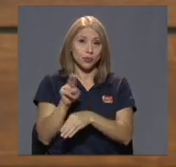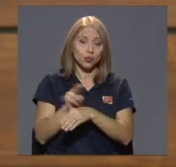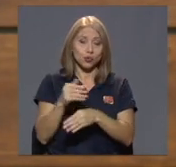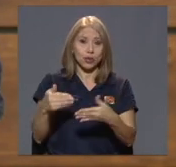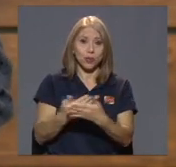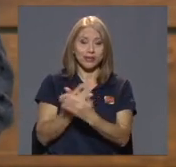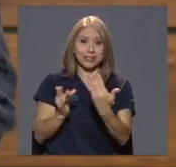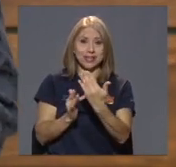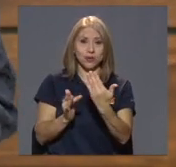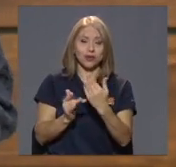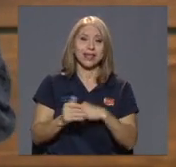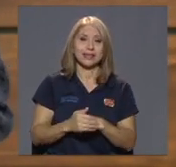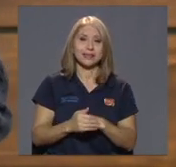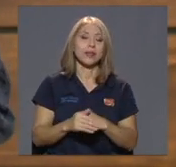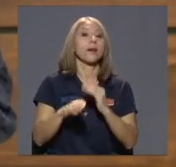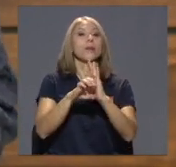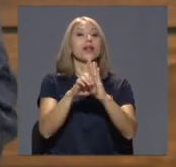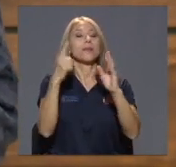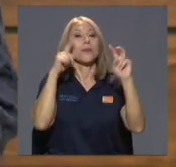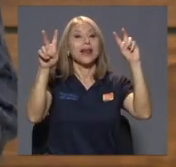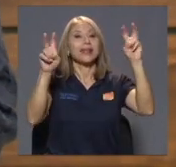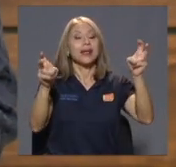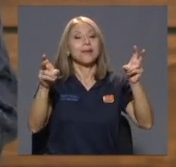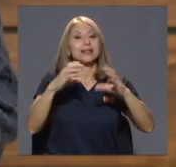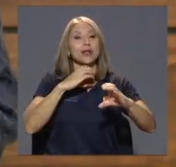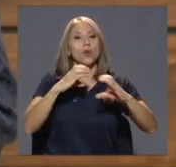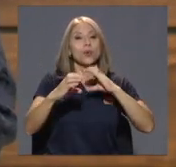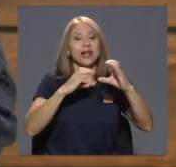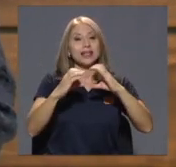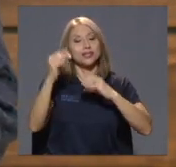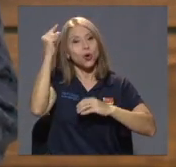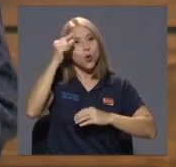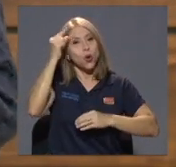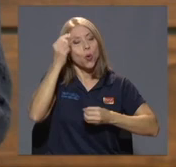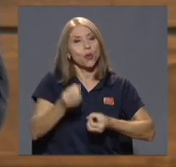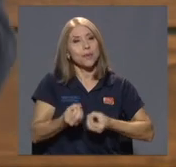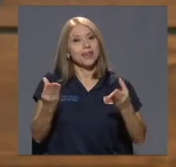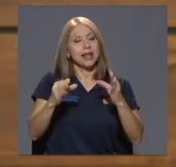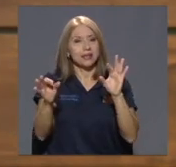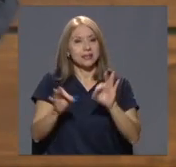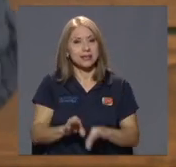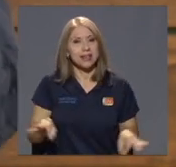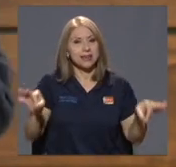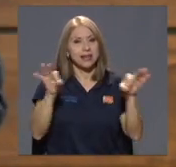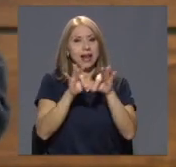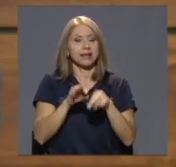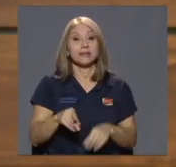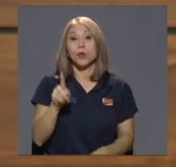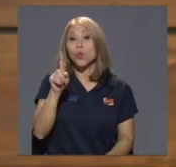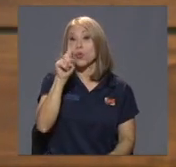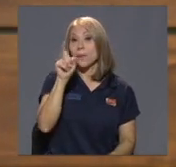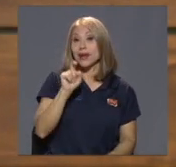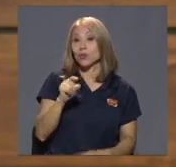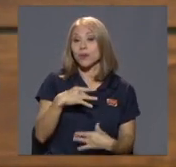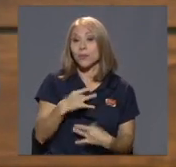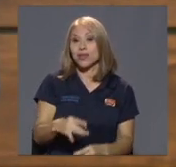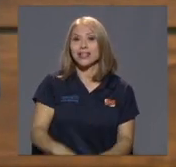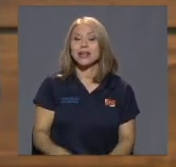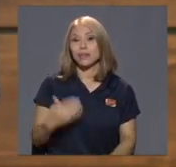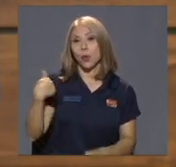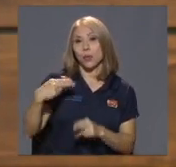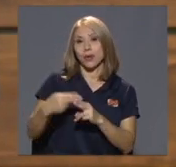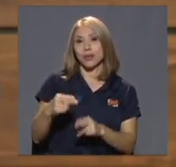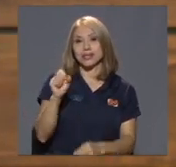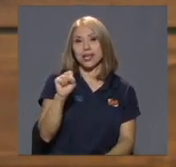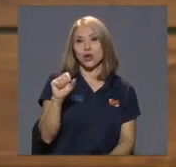inclusive para temas como la comunicación gubernamental, resultan ser centrales. Y bueno, tenemos una pregunta muy interesante. Sergio Guzmán